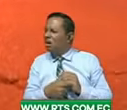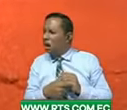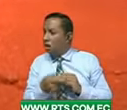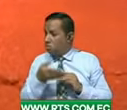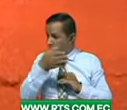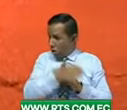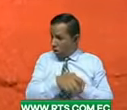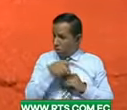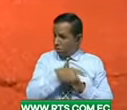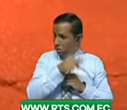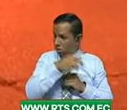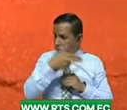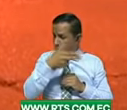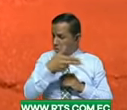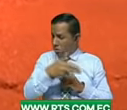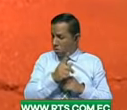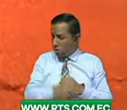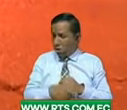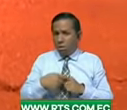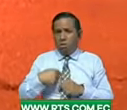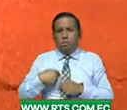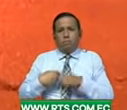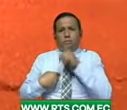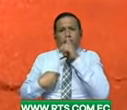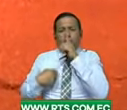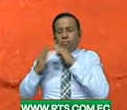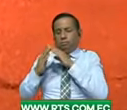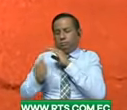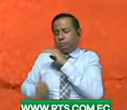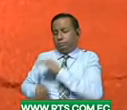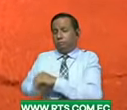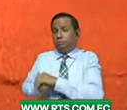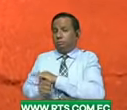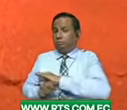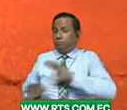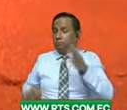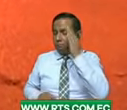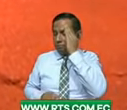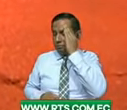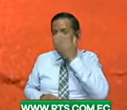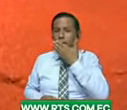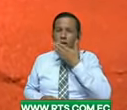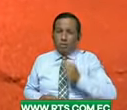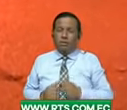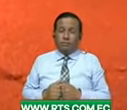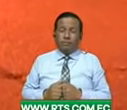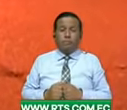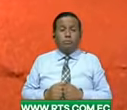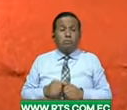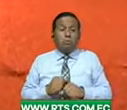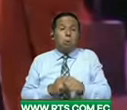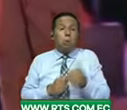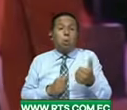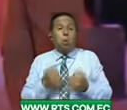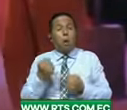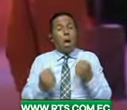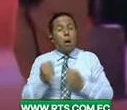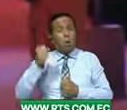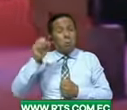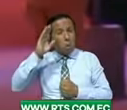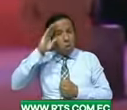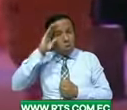más. De ahí nosotros mejor nos salimos, se la llevó una, ¿cómo se llama? Un carro de policía.